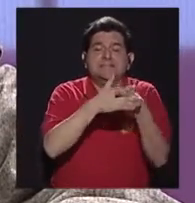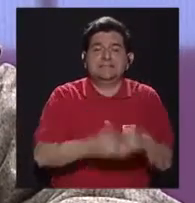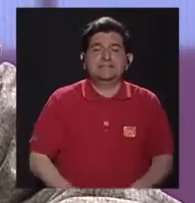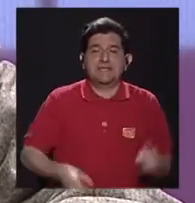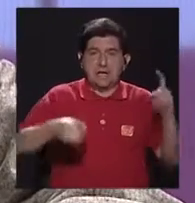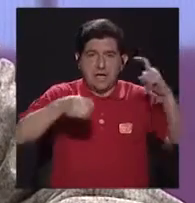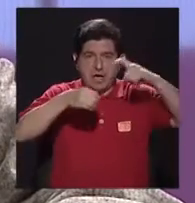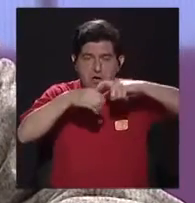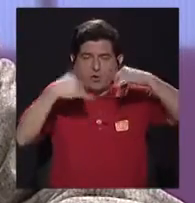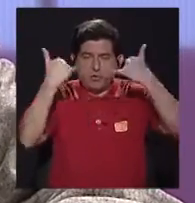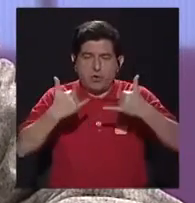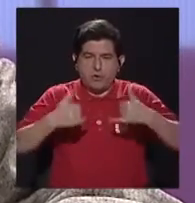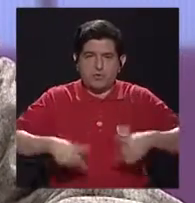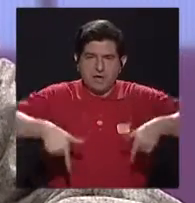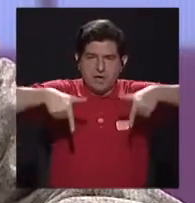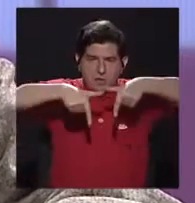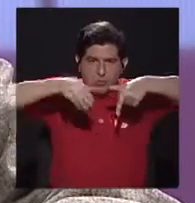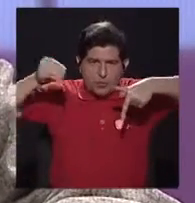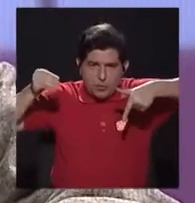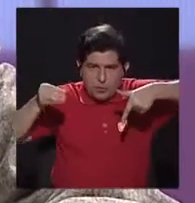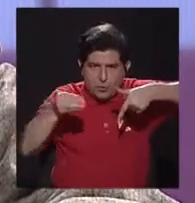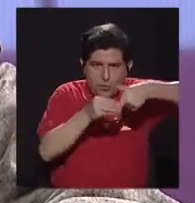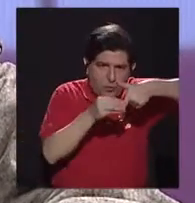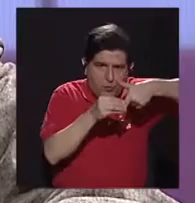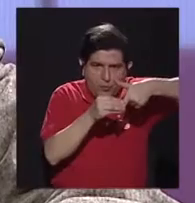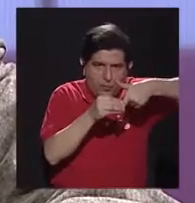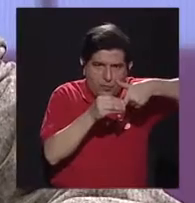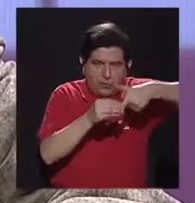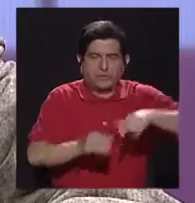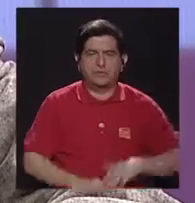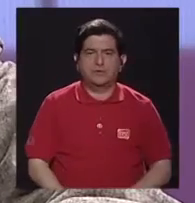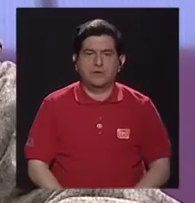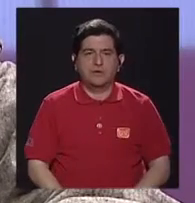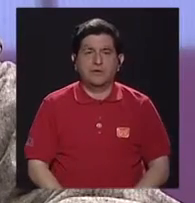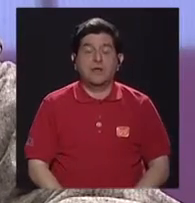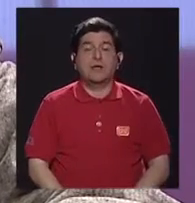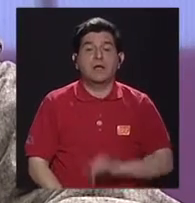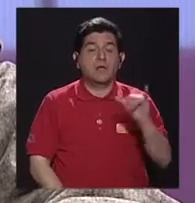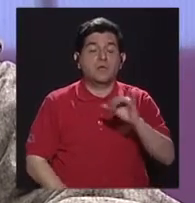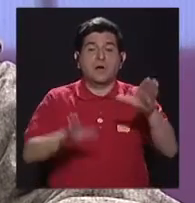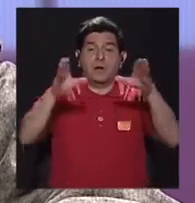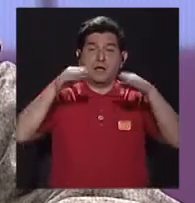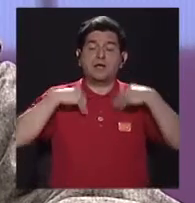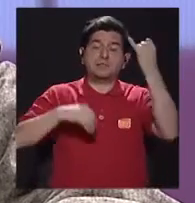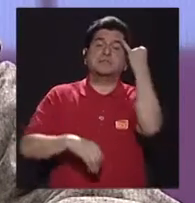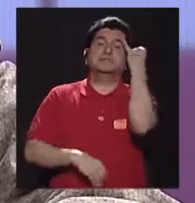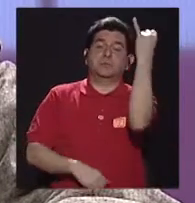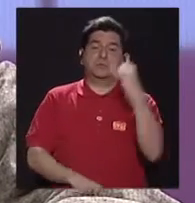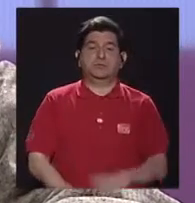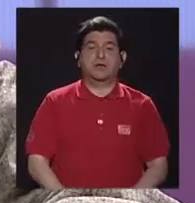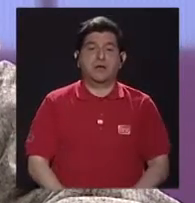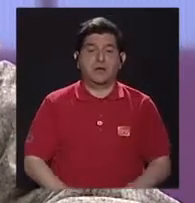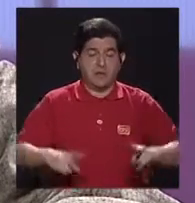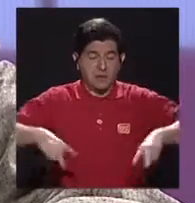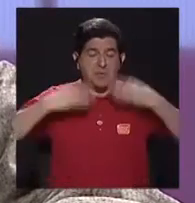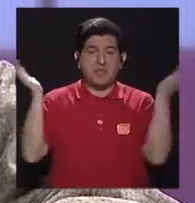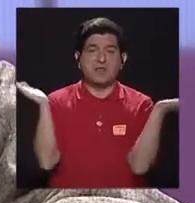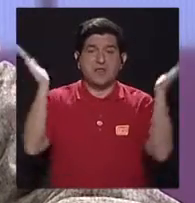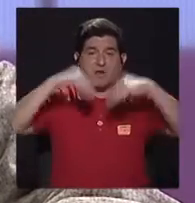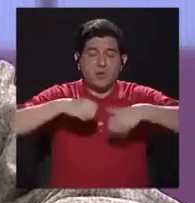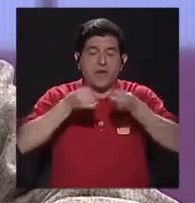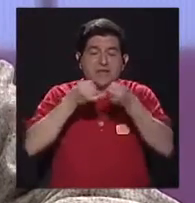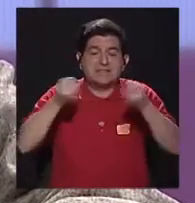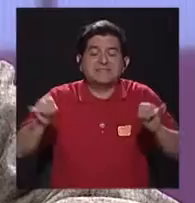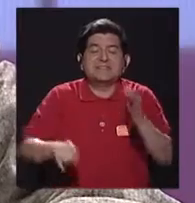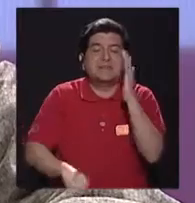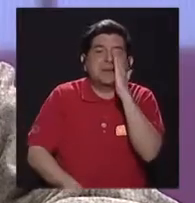óvulo fecundado se implanta en el útero. Y se acogió la Corte a la idea de que no hay vida sin madre,